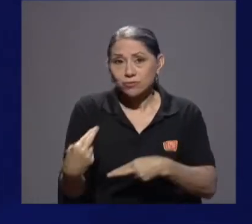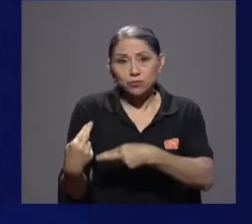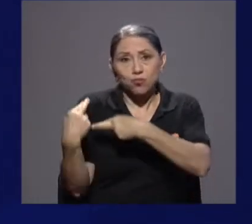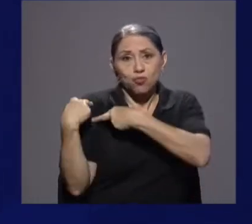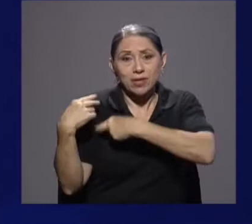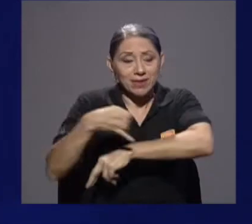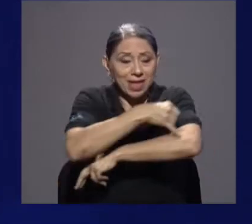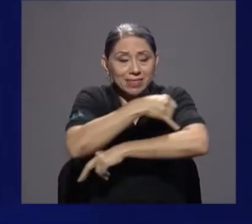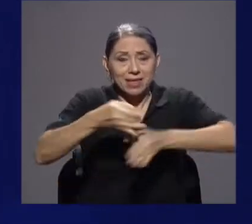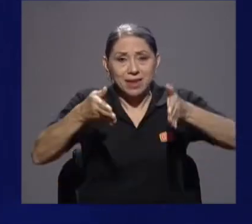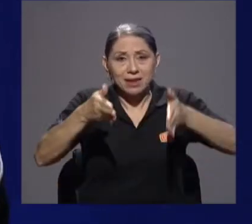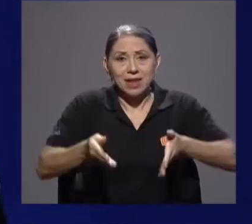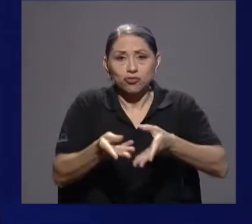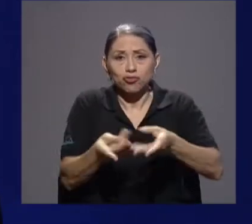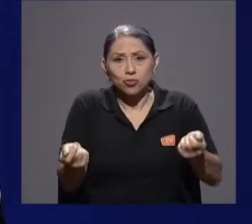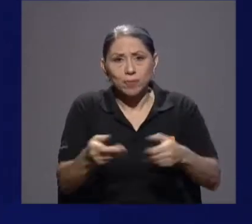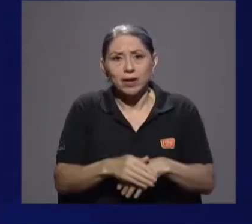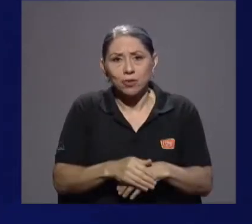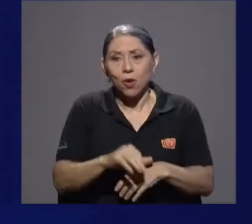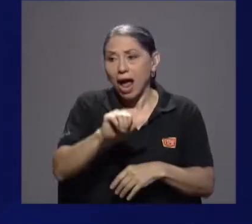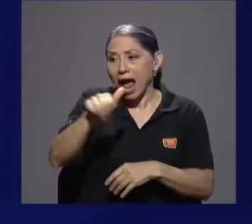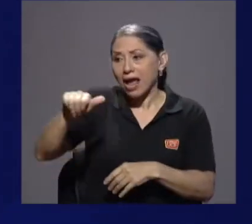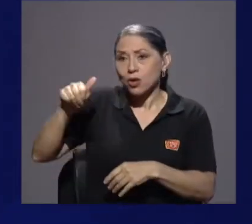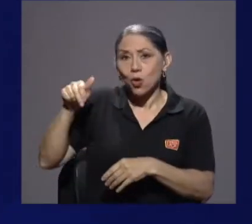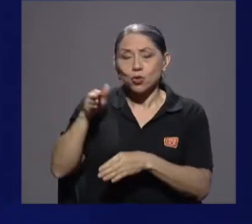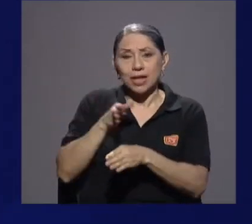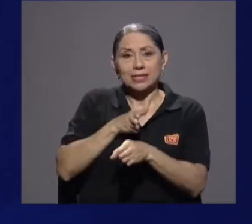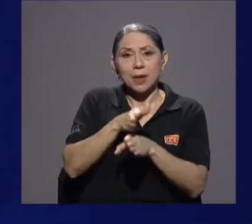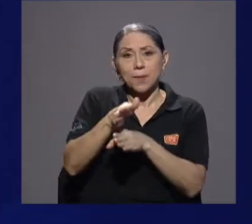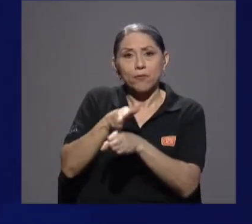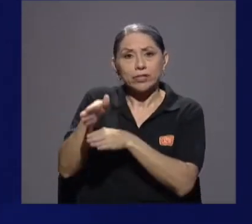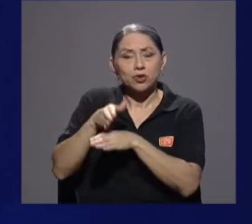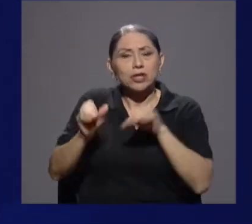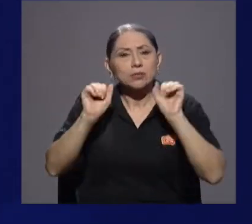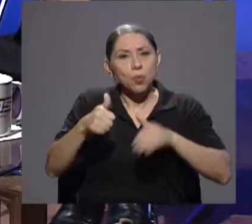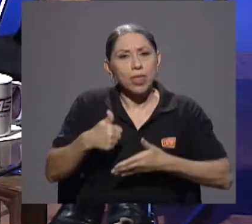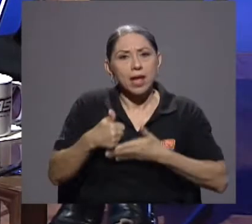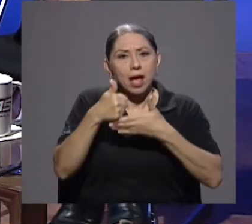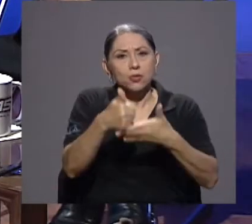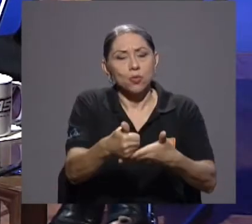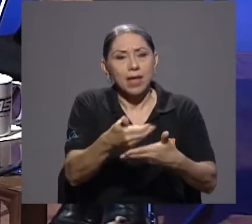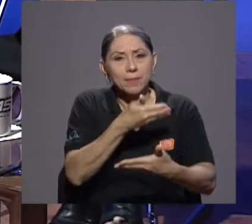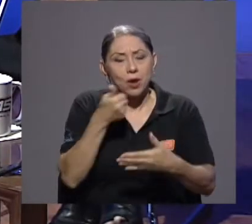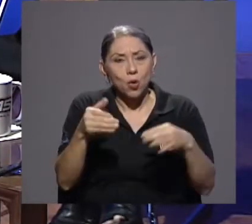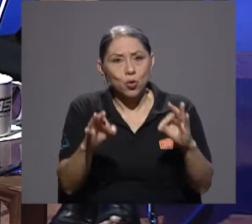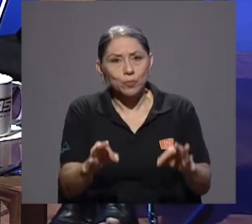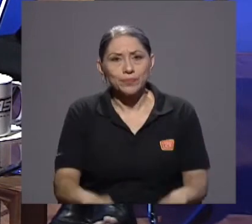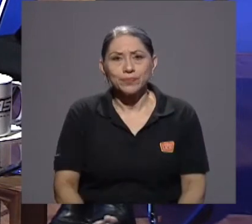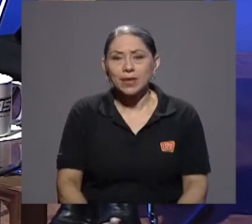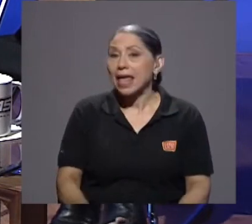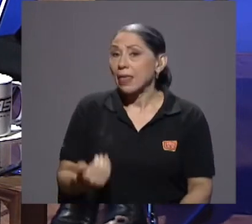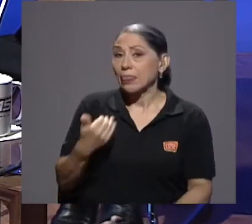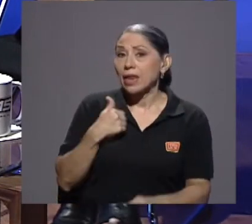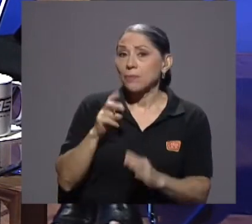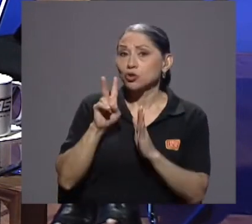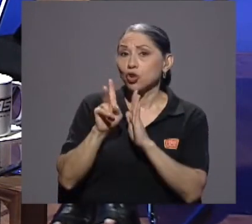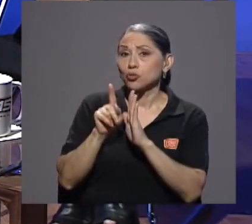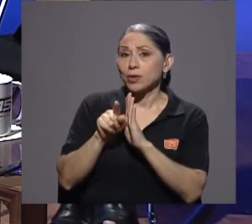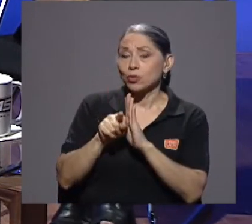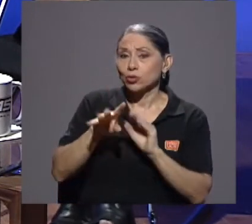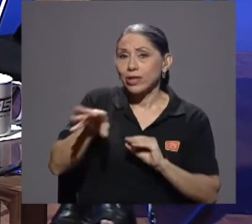ingenieros resolverlo, ¿verdad? Hay otras profesiones que pueden ayudar a hacer eso mejor. Y don Rosendo, tenemos 2 minutos